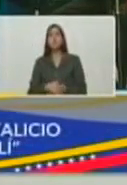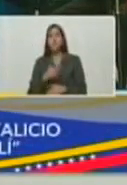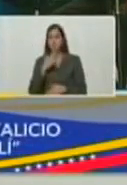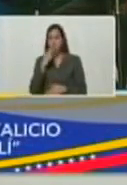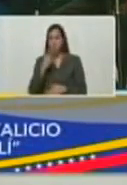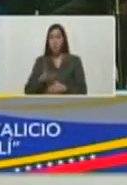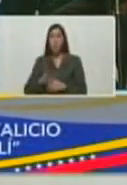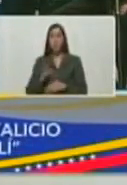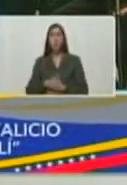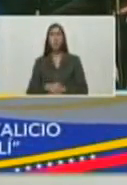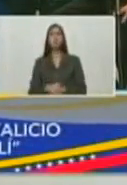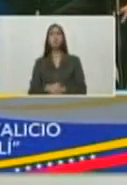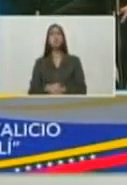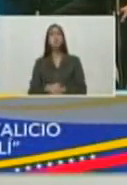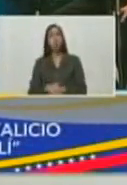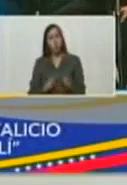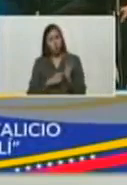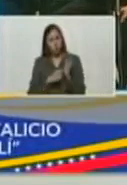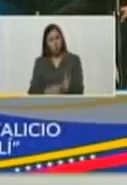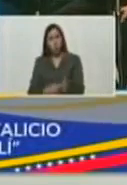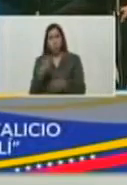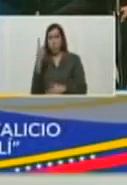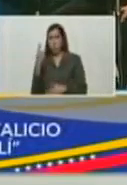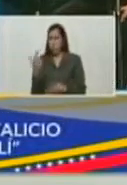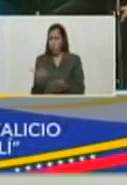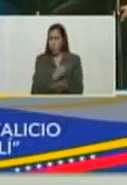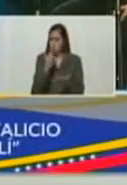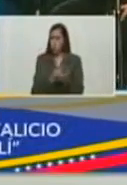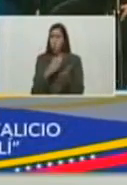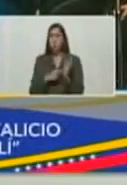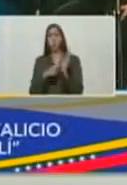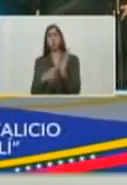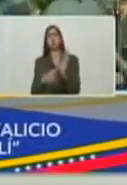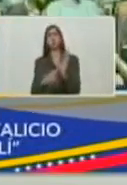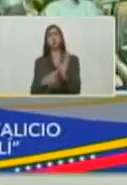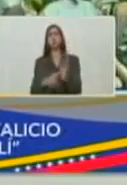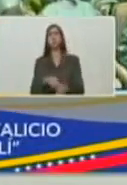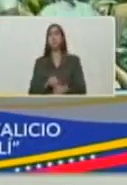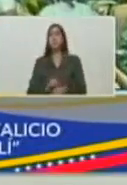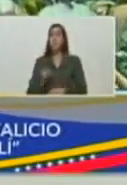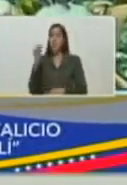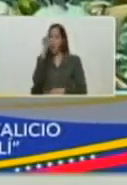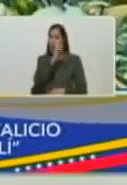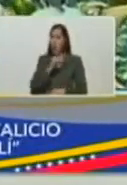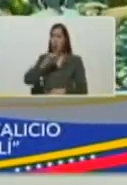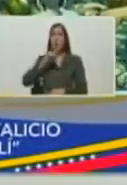Bueno, segundo libro, Ernesto, Ali Primera,